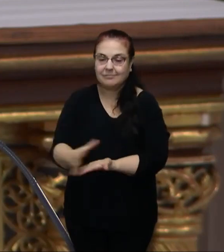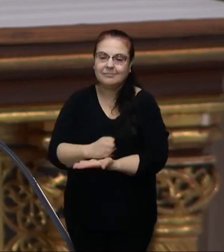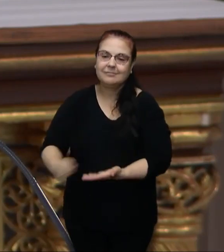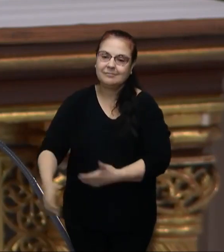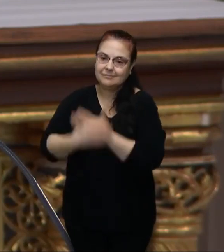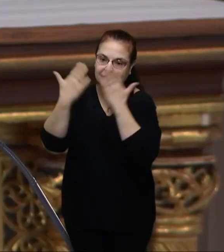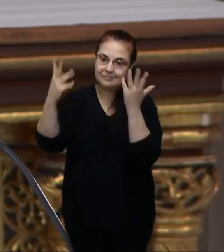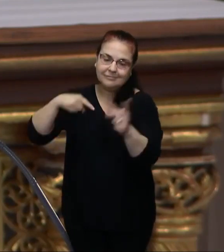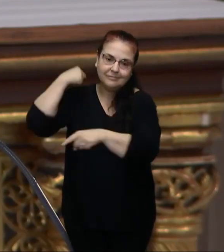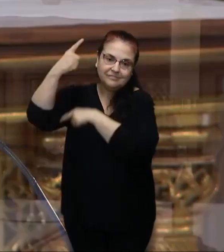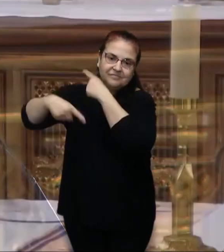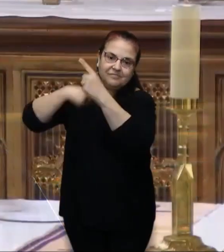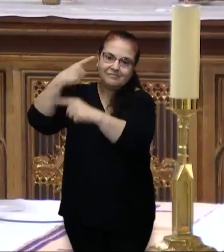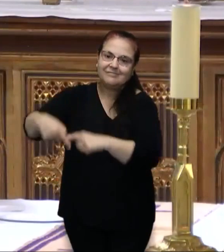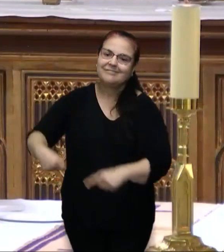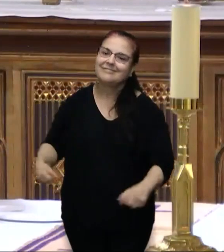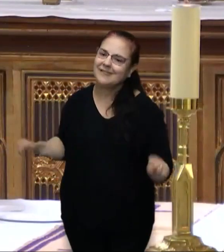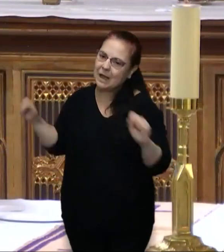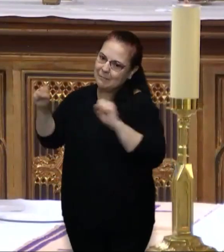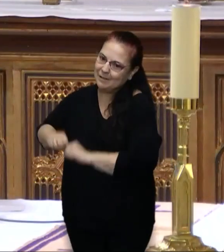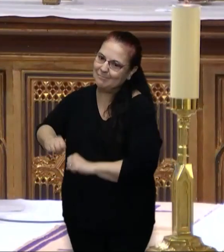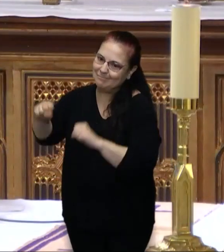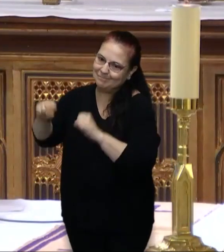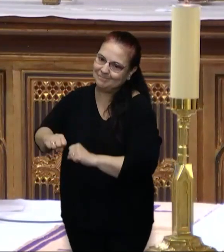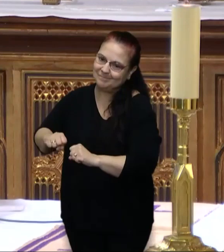toda gloria por los siglos de los siglos.